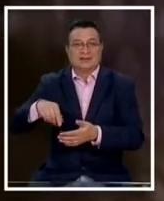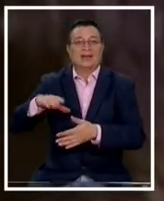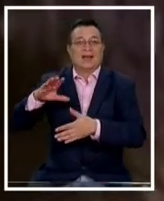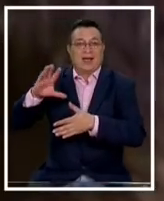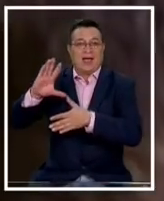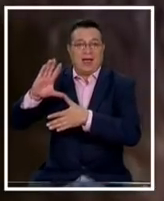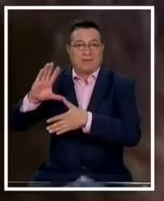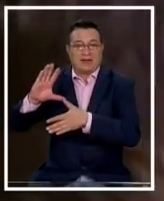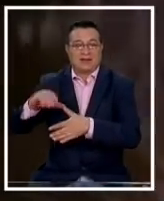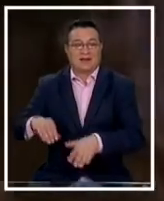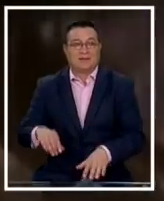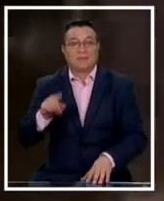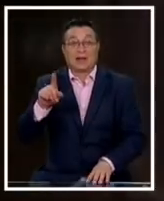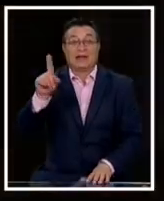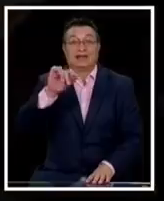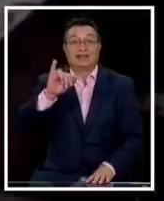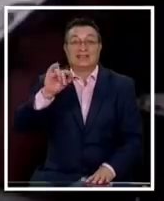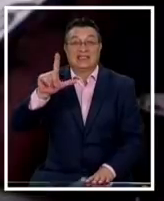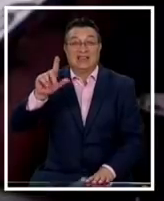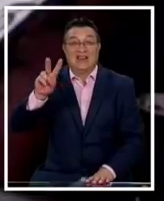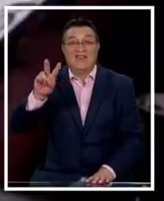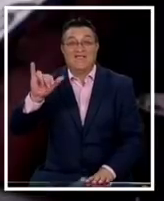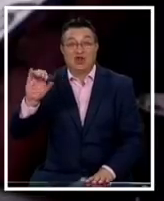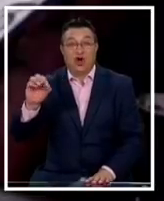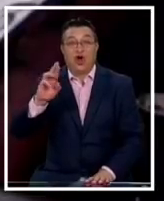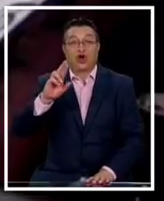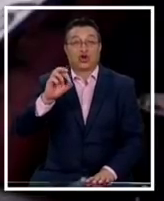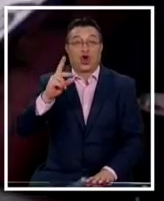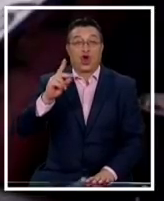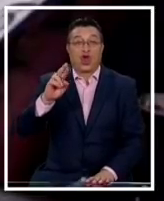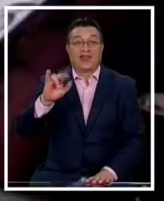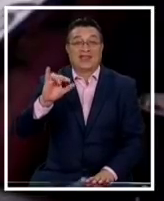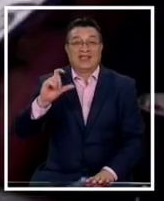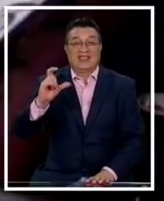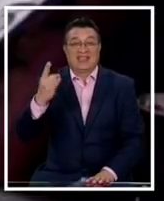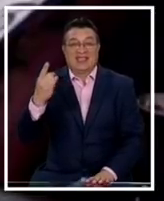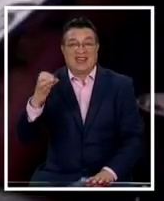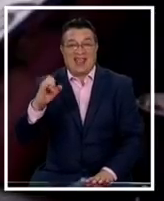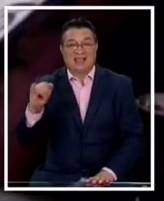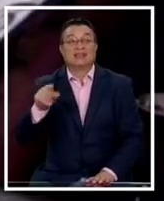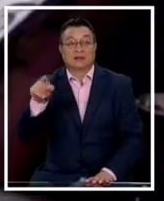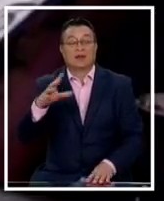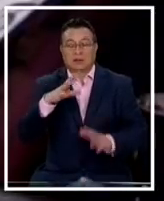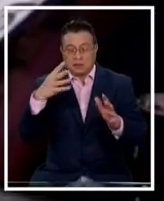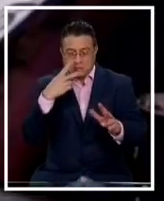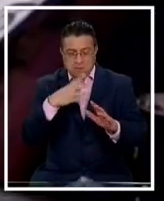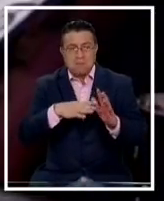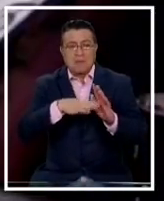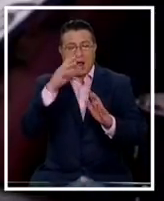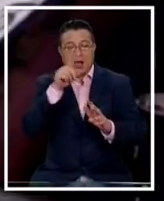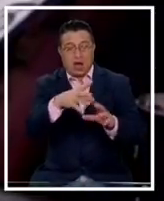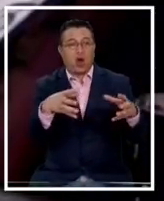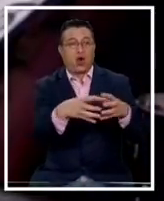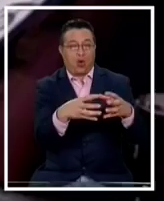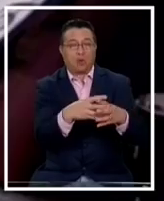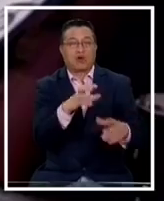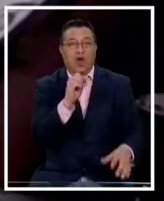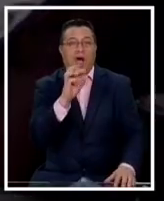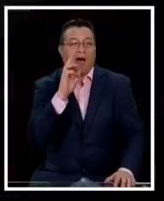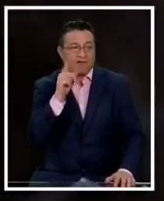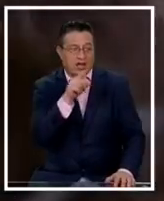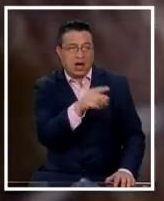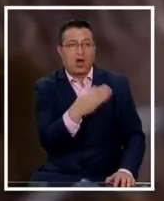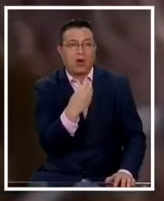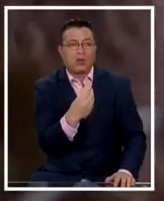Muy bien lo dijo Silvio Rodríguez, y Silvio dice que lo que más le llama la atención es el grupo Abril